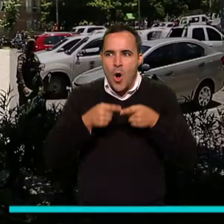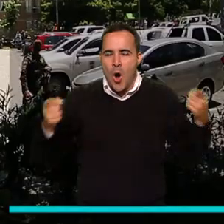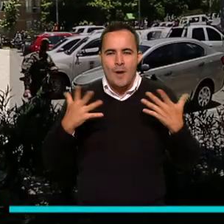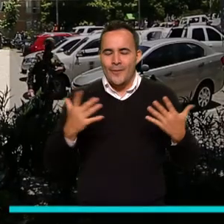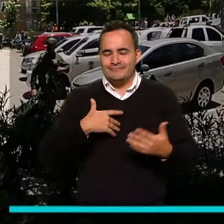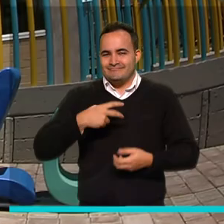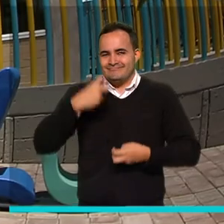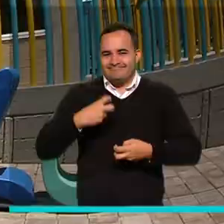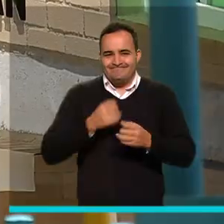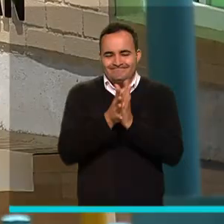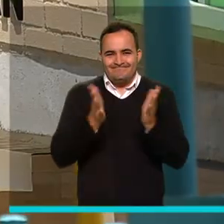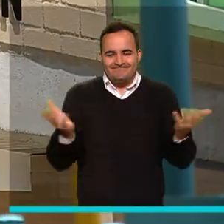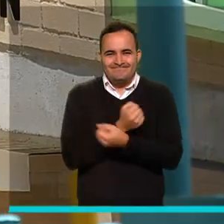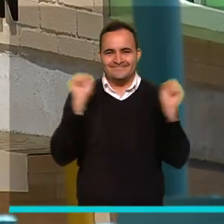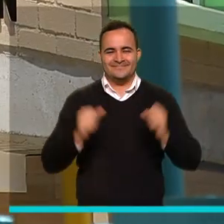mejor.